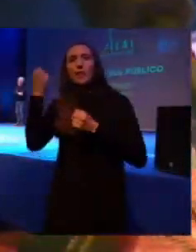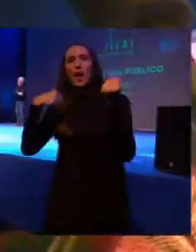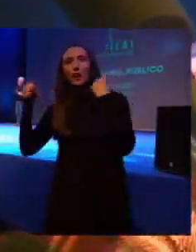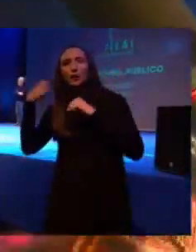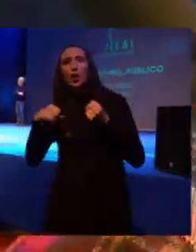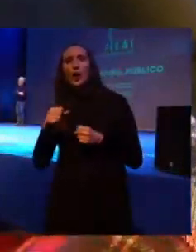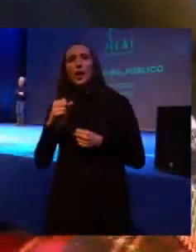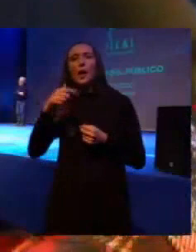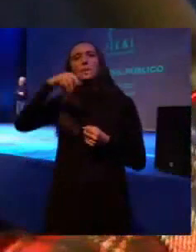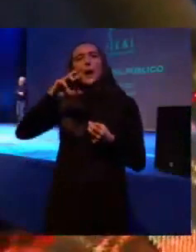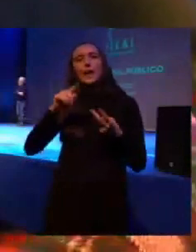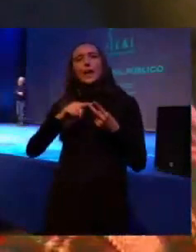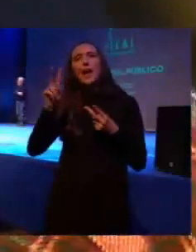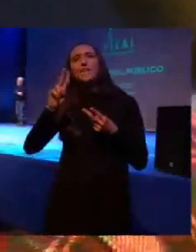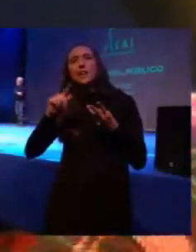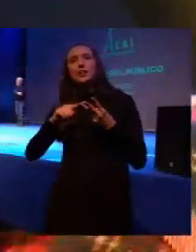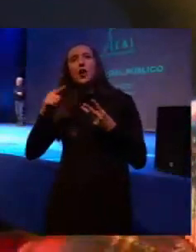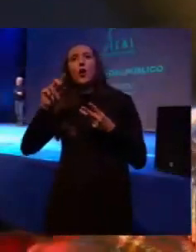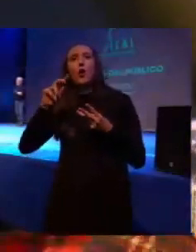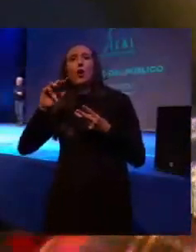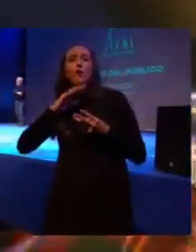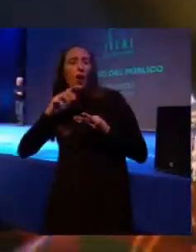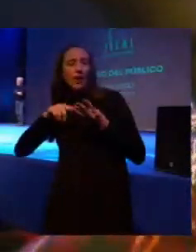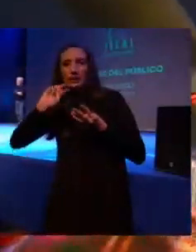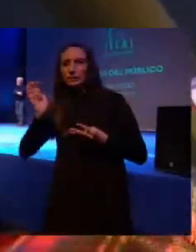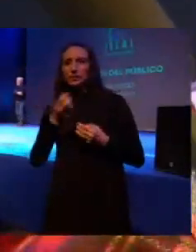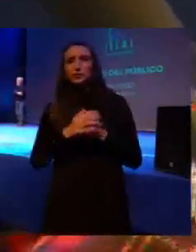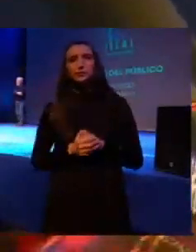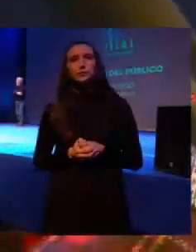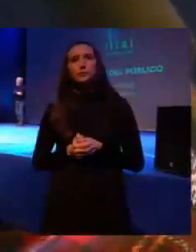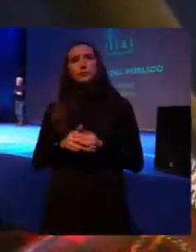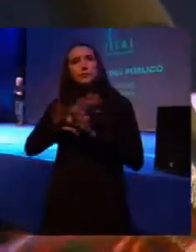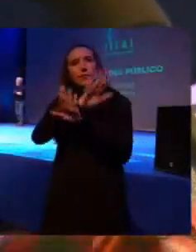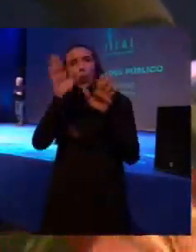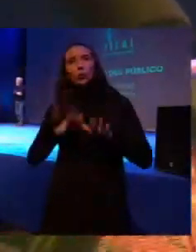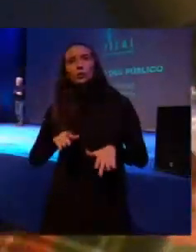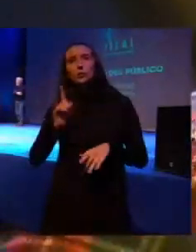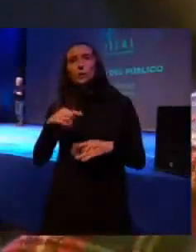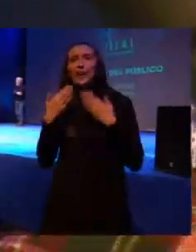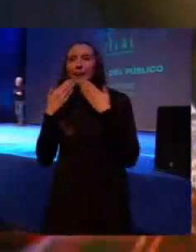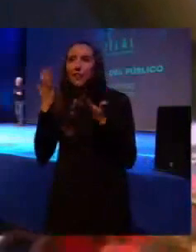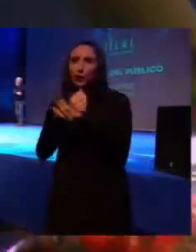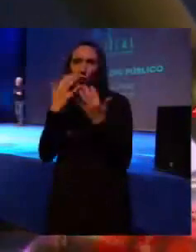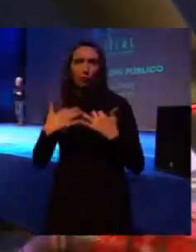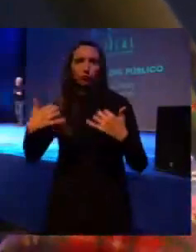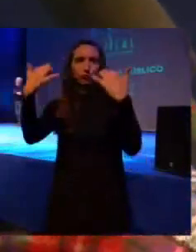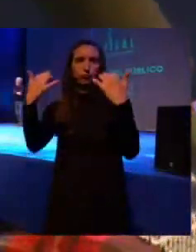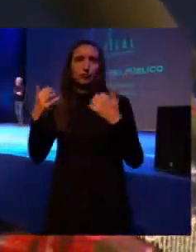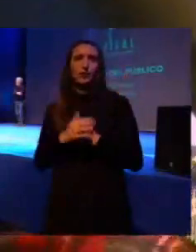Víctor, Violeta, Javier, Alex, India. Y por último, gracias al público. Efectivamente,